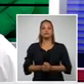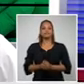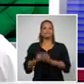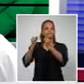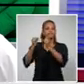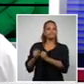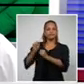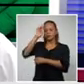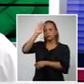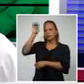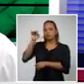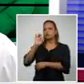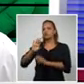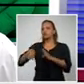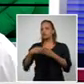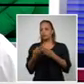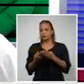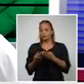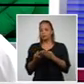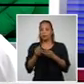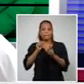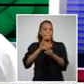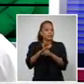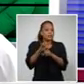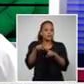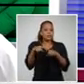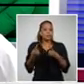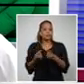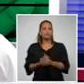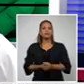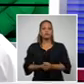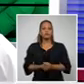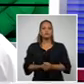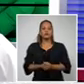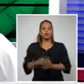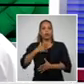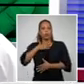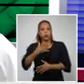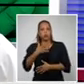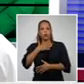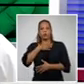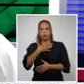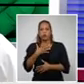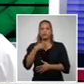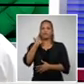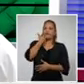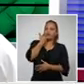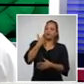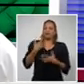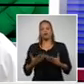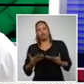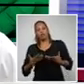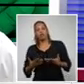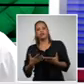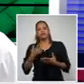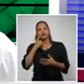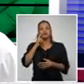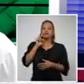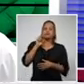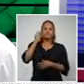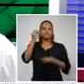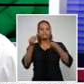de 8 días, inicialmente presentó tos, fiebre, decaimiento, se evaluó con